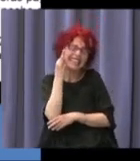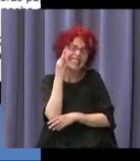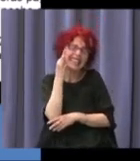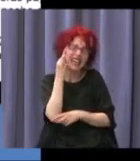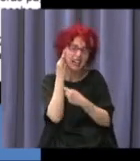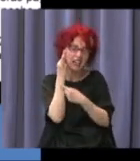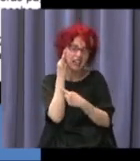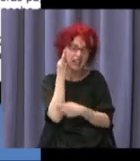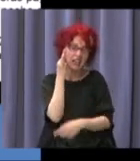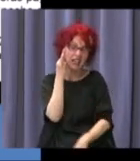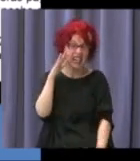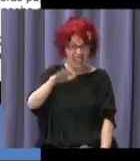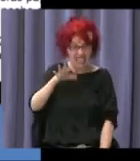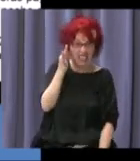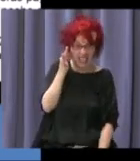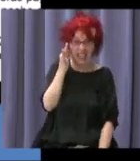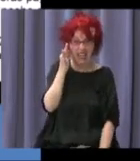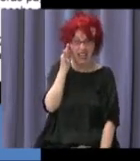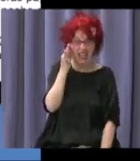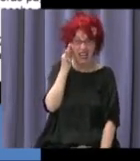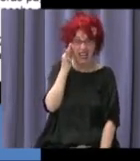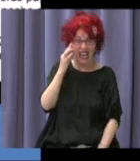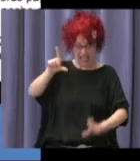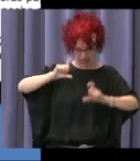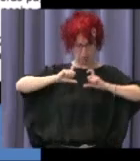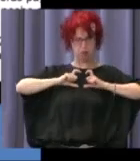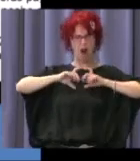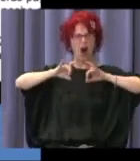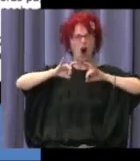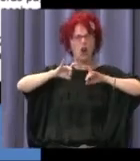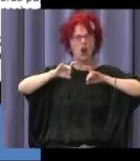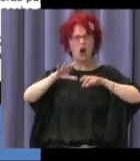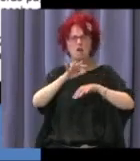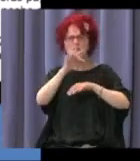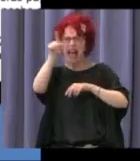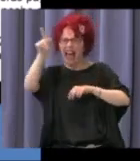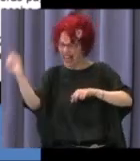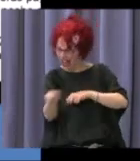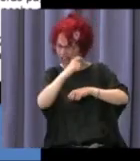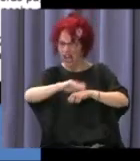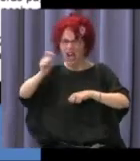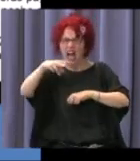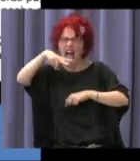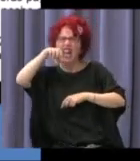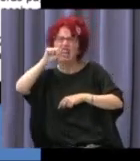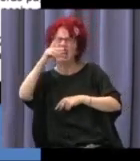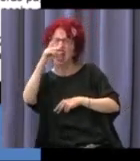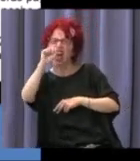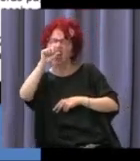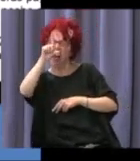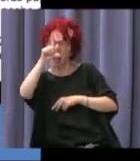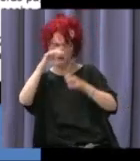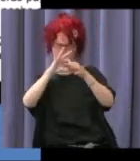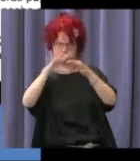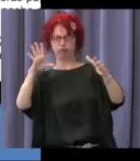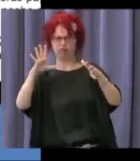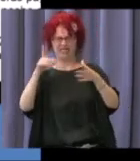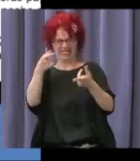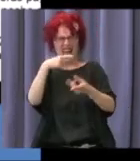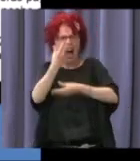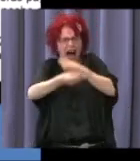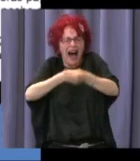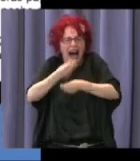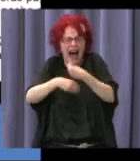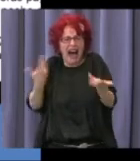tú la llamas la niña y que pinta Nadal ahí, con todo mi respeto, que me cae súper bien, ¿vale? Pero Nadal ahí no pinta nada, le quita